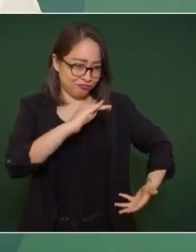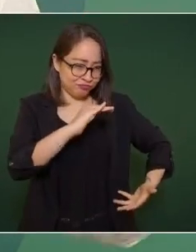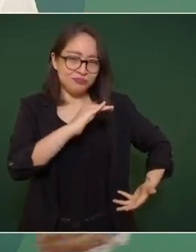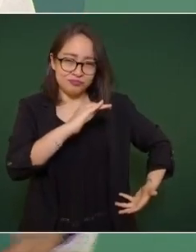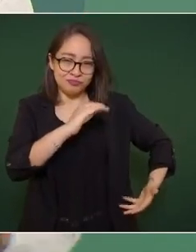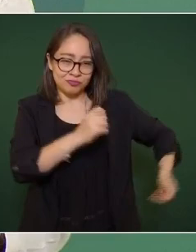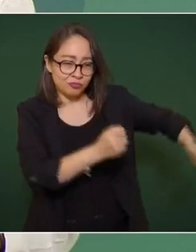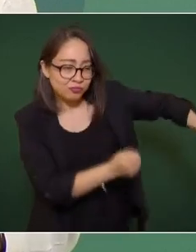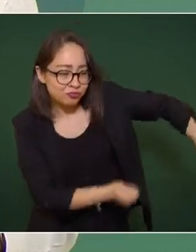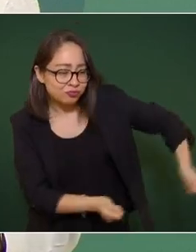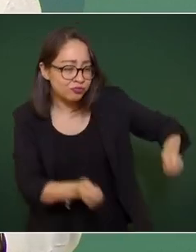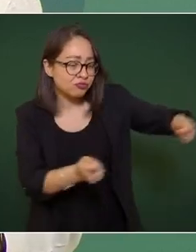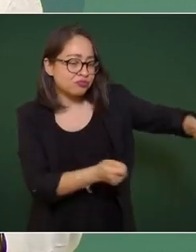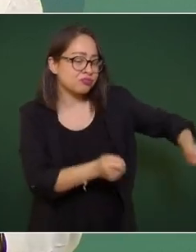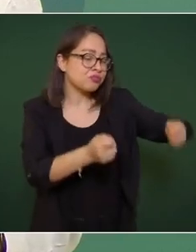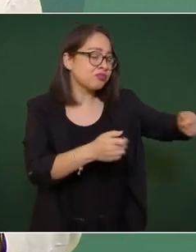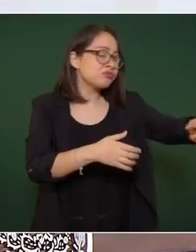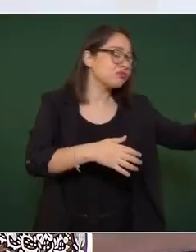cubetas.